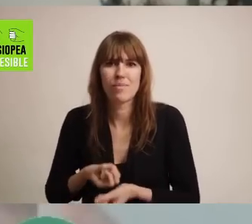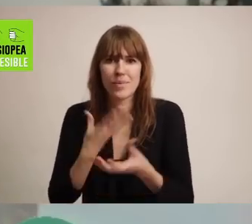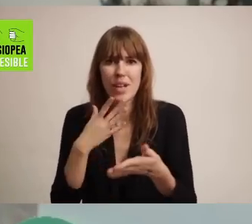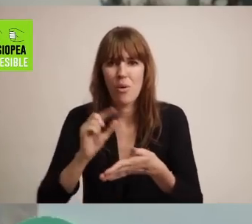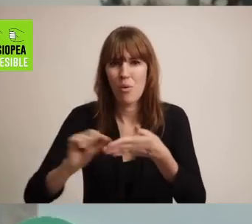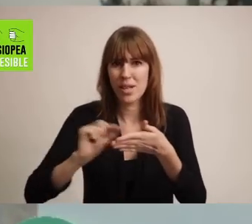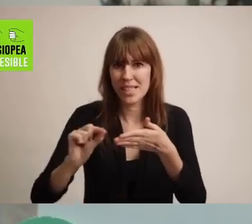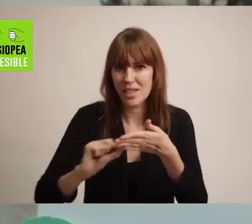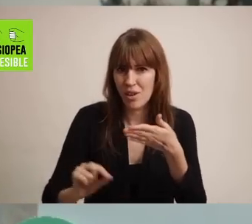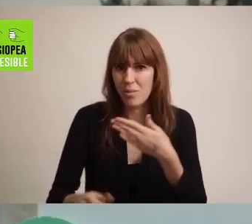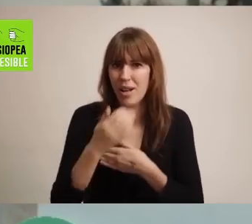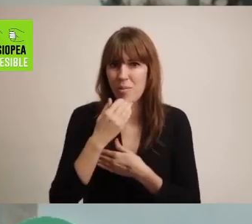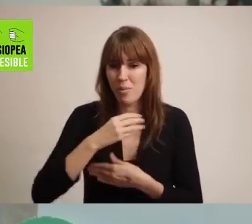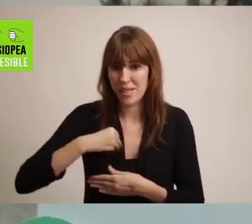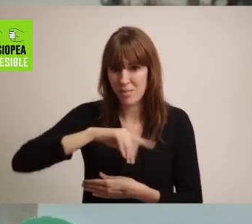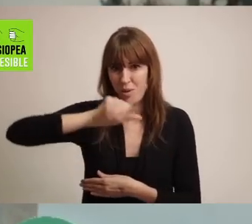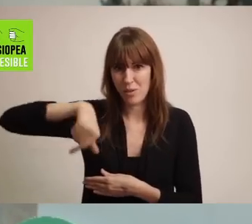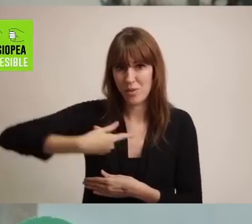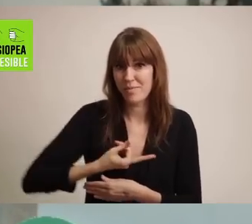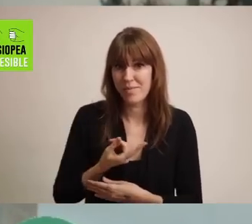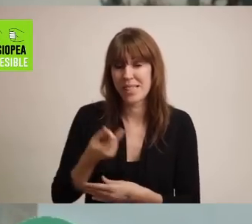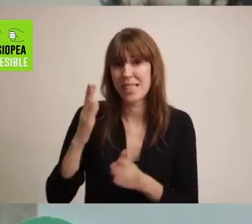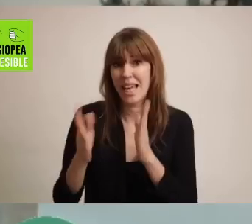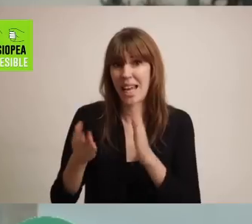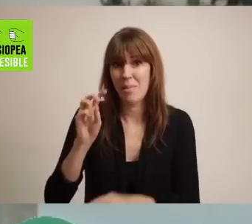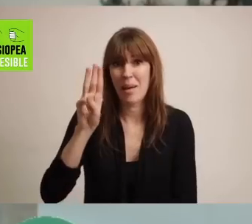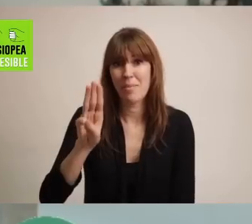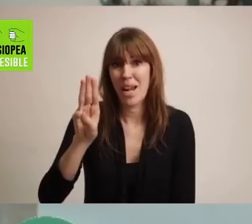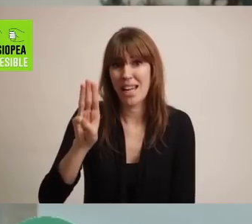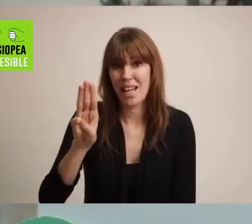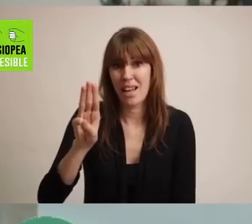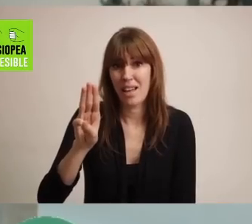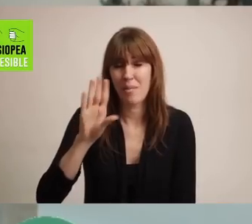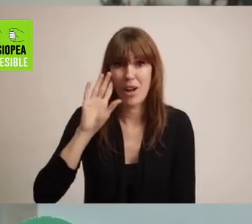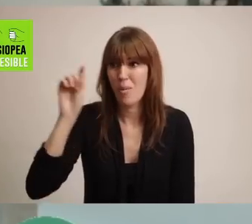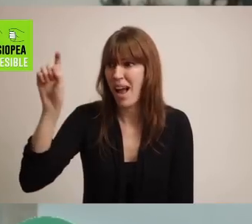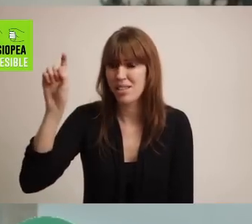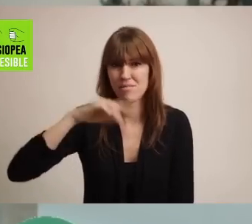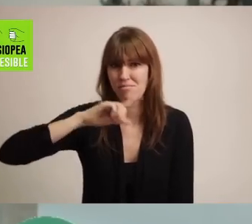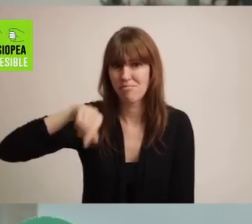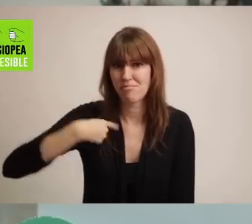enseñamos sanación pránica, terapia pránica, pero no somos maestros de nada.